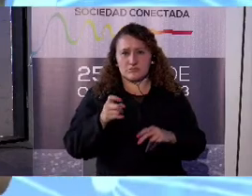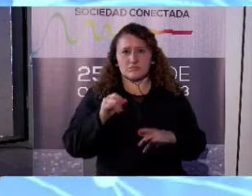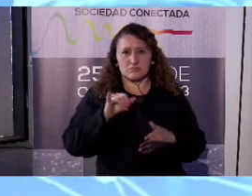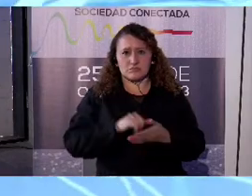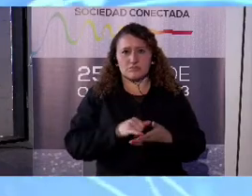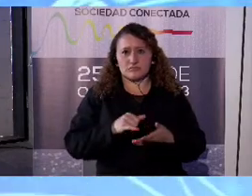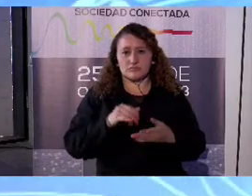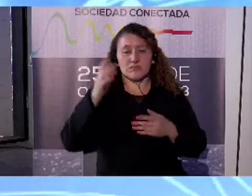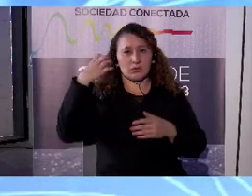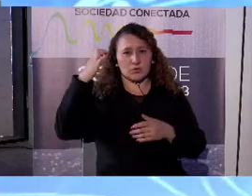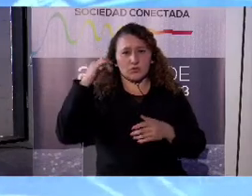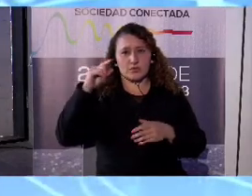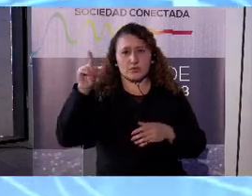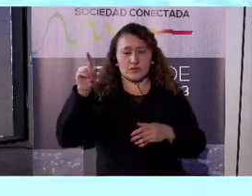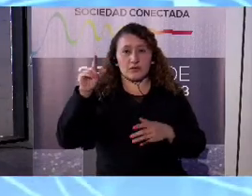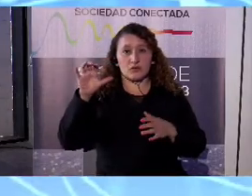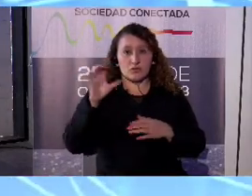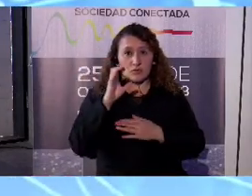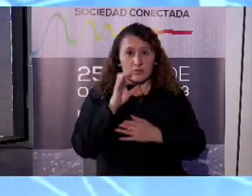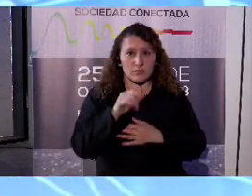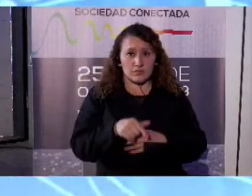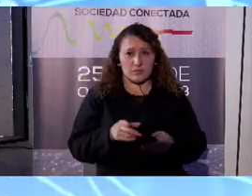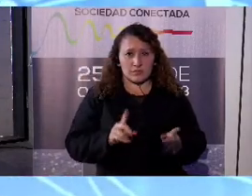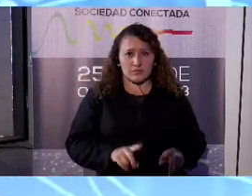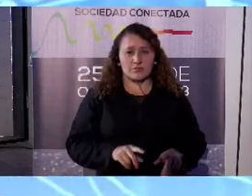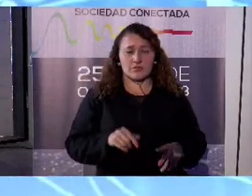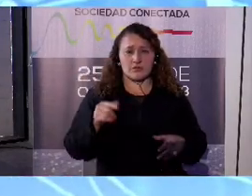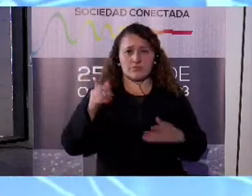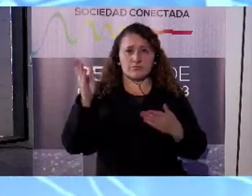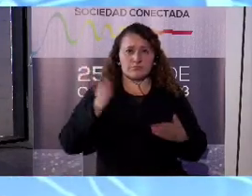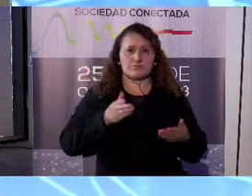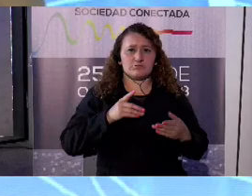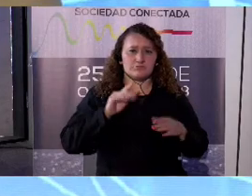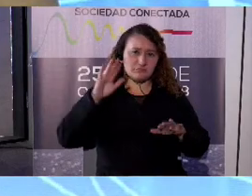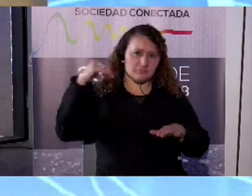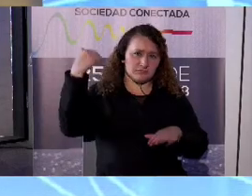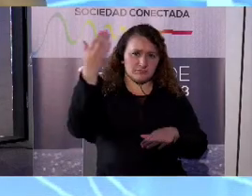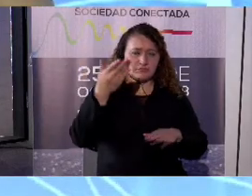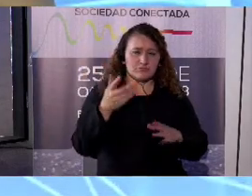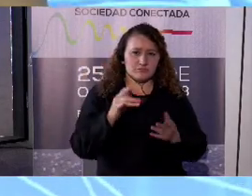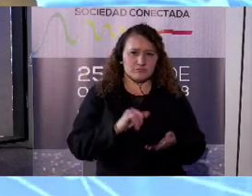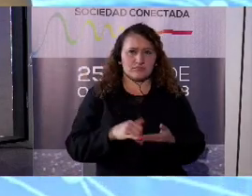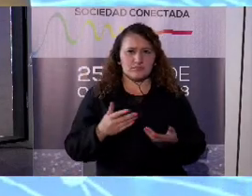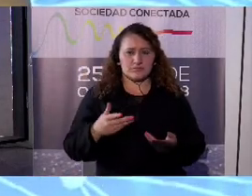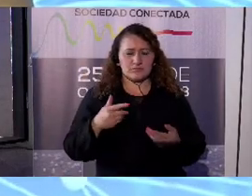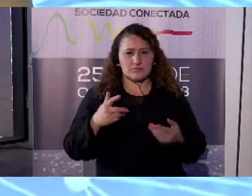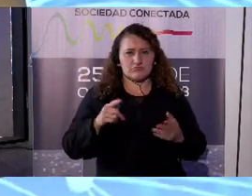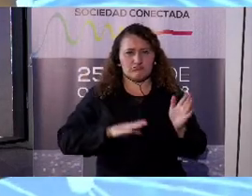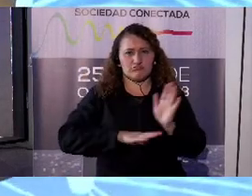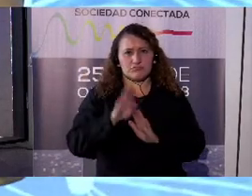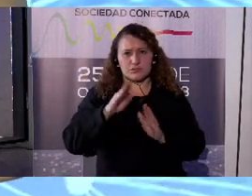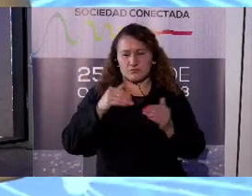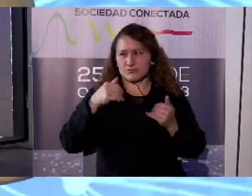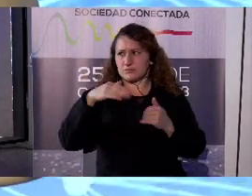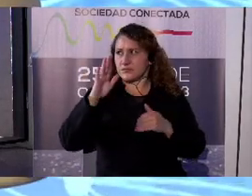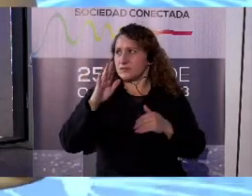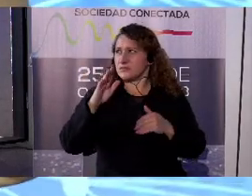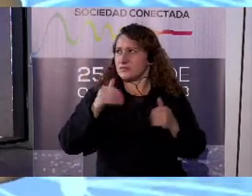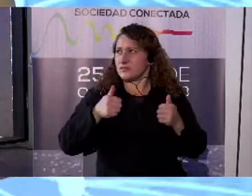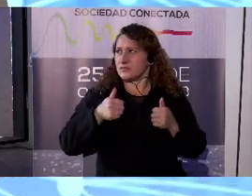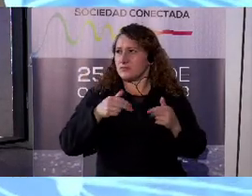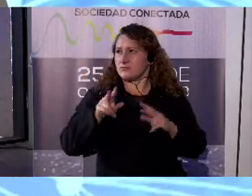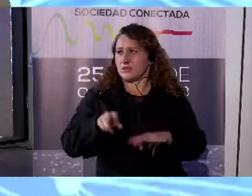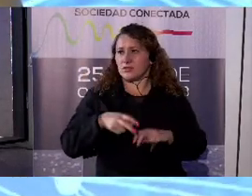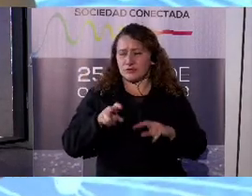esto en Europa en Colombia también va a venir esto pero lo que estamos viendo que va a tener más éxito es el agro